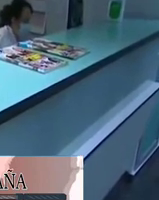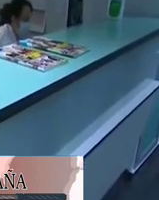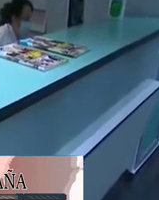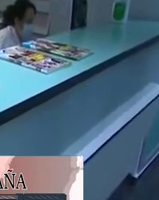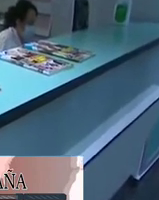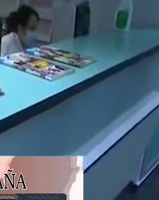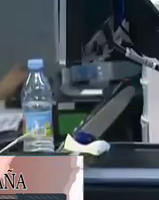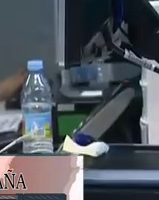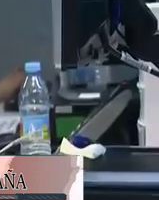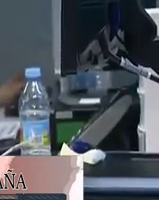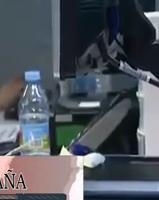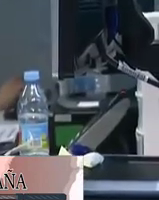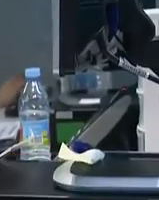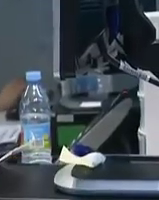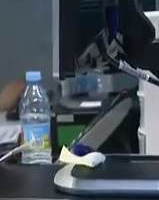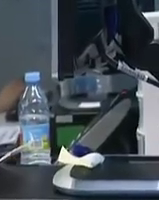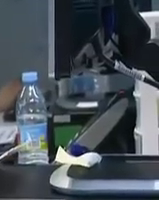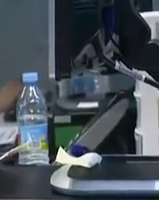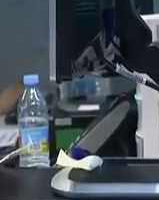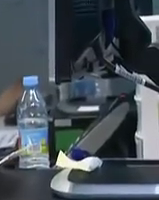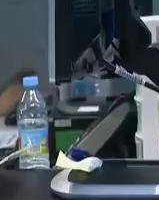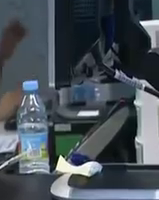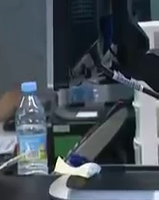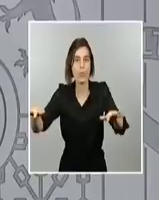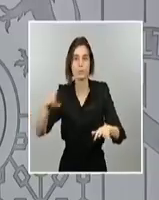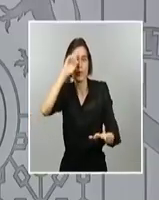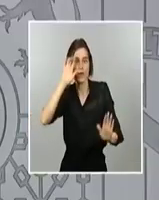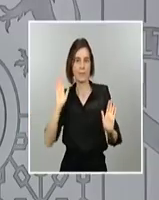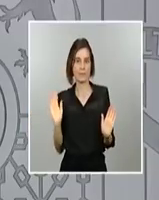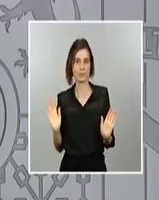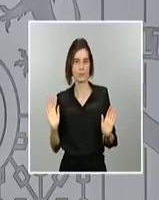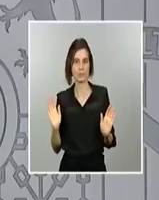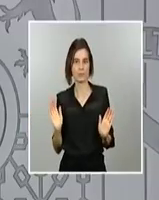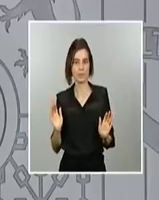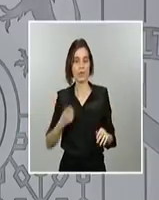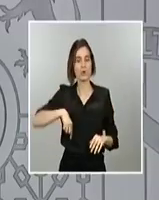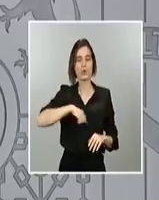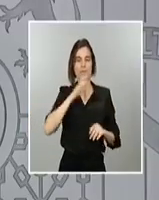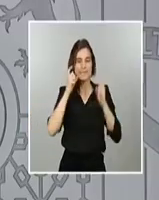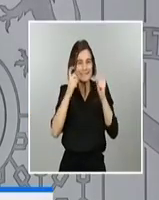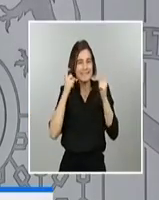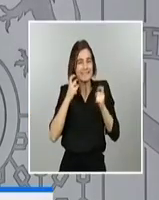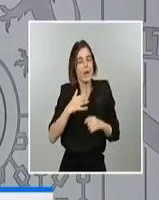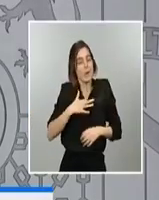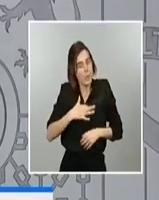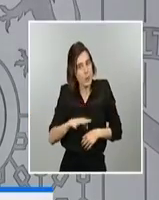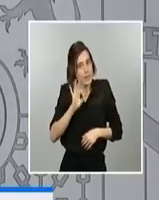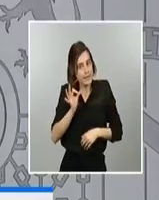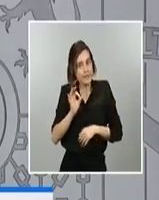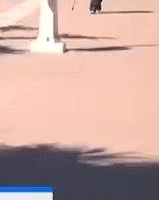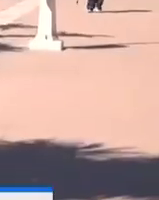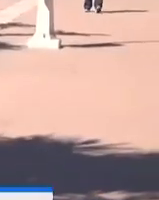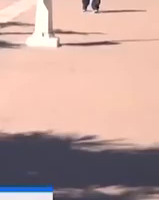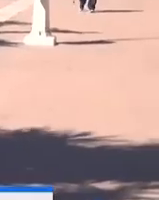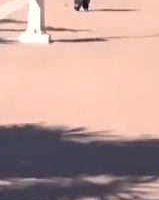Sanidad advierte de posibles rebrotes. Estamos haciendo un esfuerzo para que esos rebrotes, que es muy probable que haya, sean